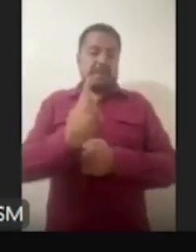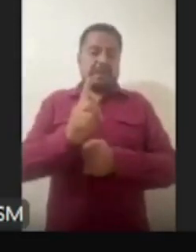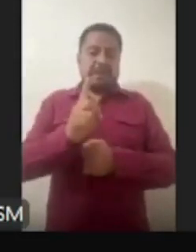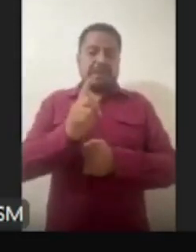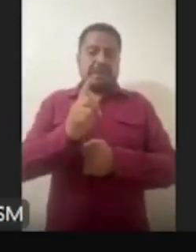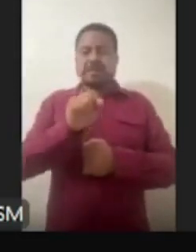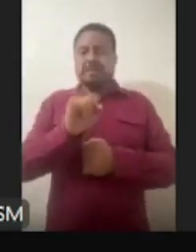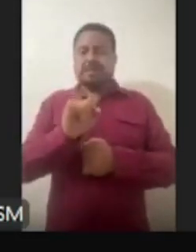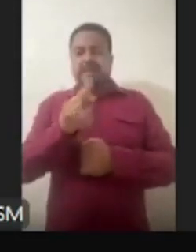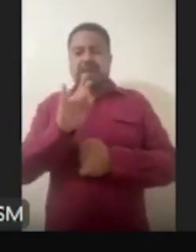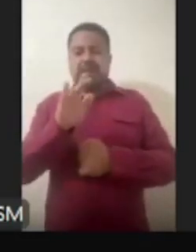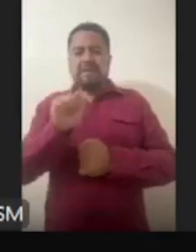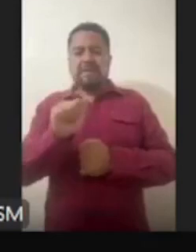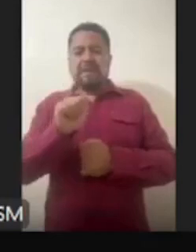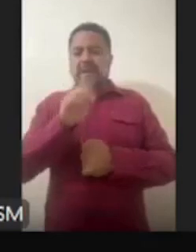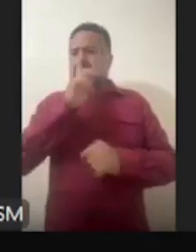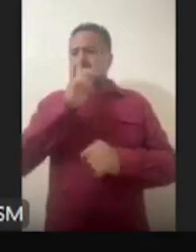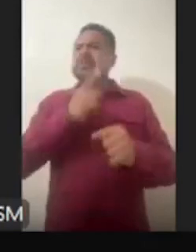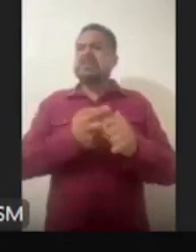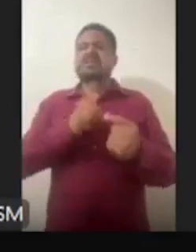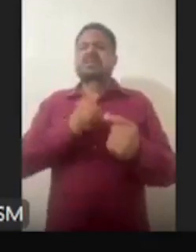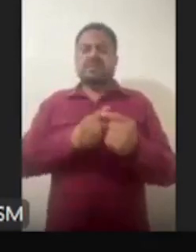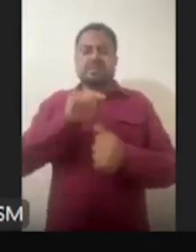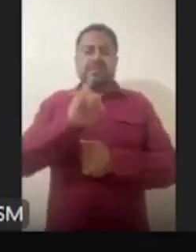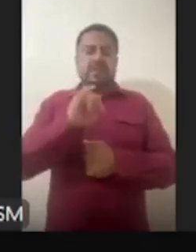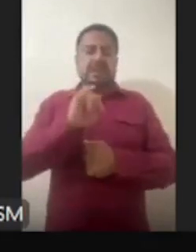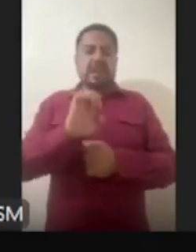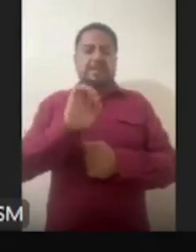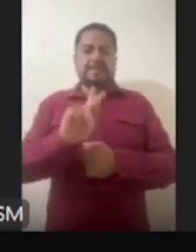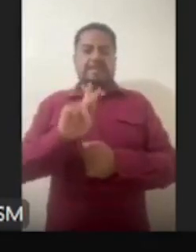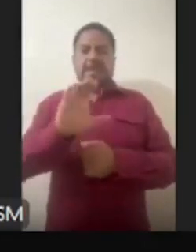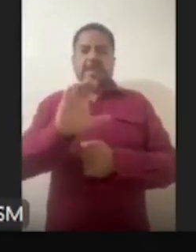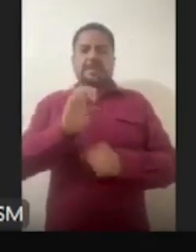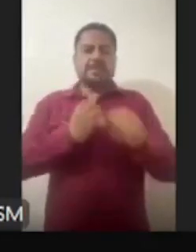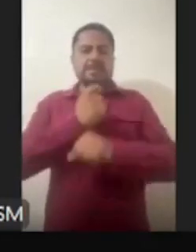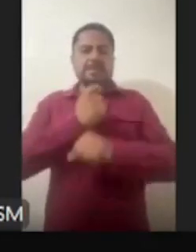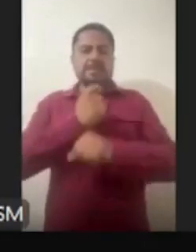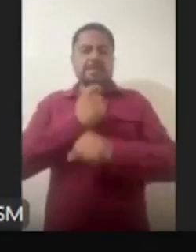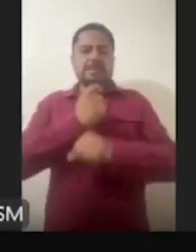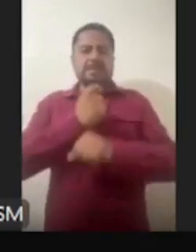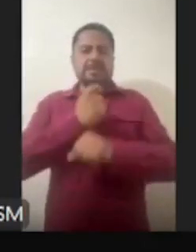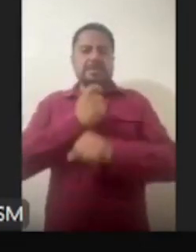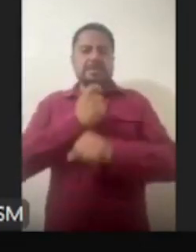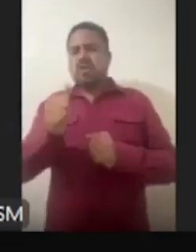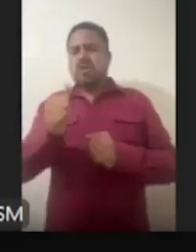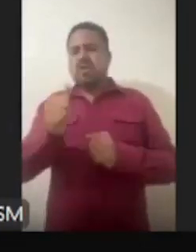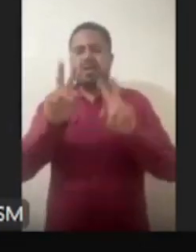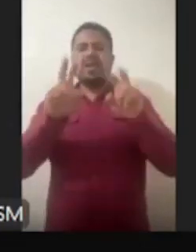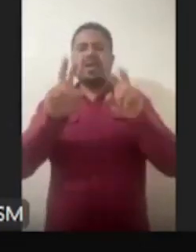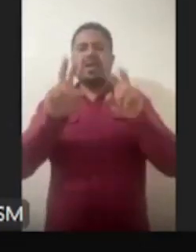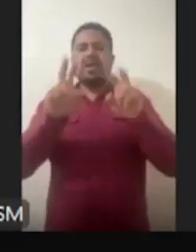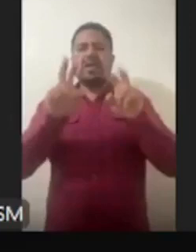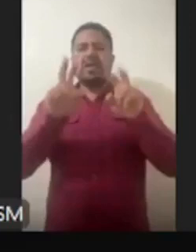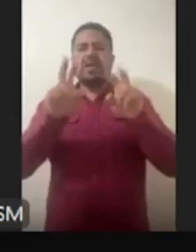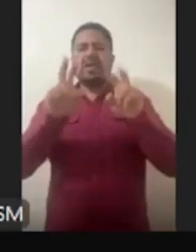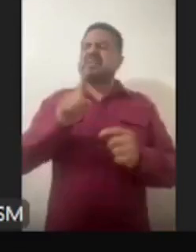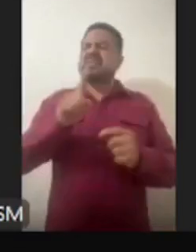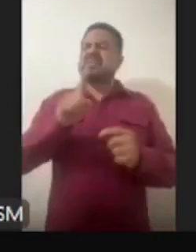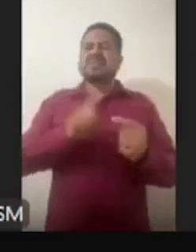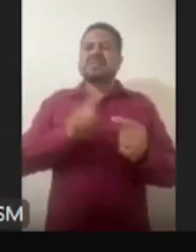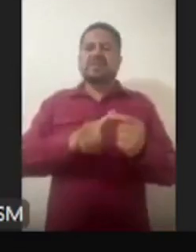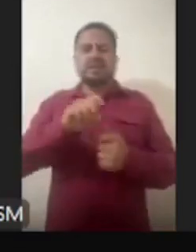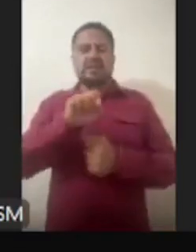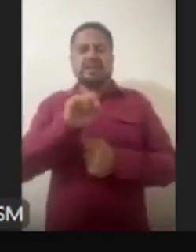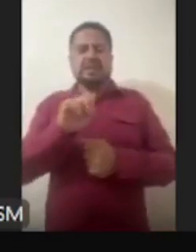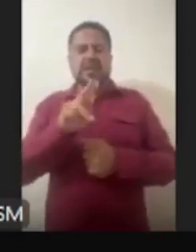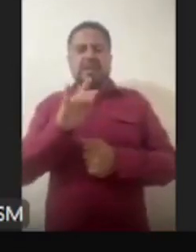y de Participación Ciudadana del Estado de Guerrero. En el siguiente asunto, la parte actora también es Silvia Alemán Mundo y la autoridad responsable es Morena. En el